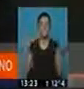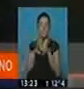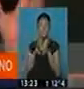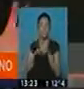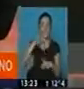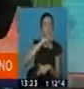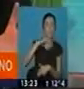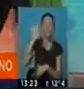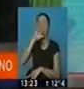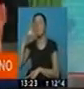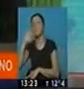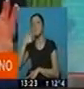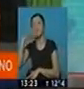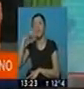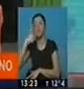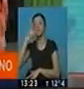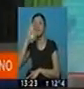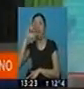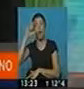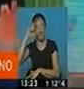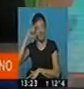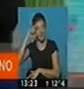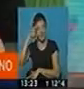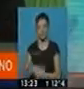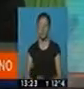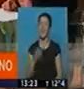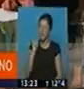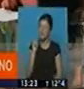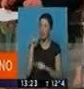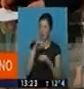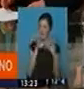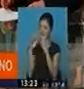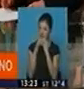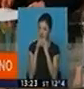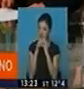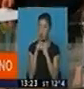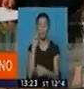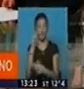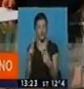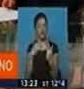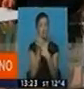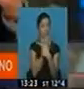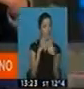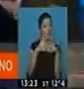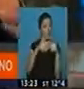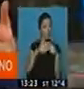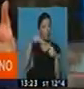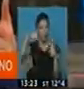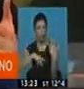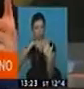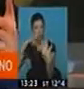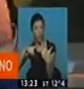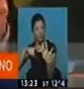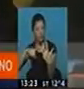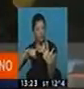PSOE-PP. Eso me parece que está en crisis. Cuando uno ve que el sistema político se astilla en cuatro partidos en lugar de dos, cuando uno ve que cuanto más vieja es la gente, más vota a los